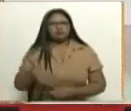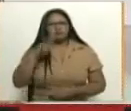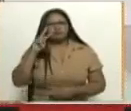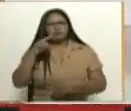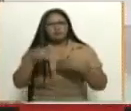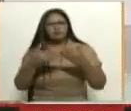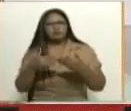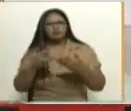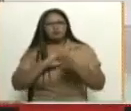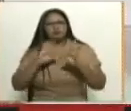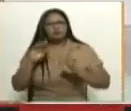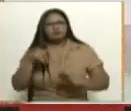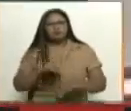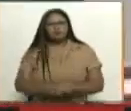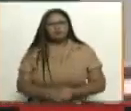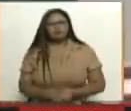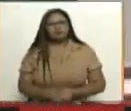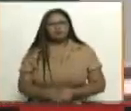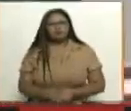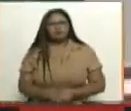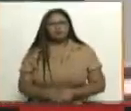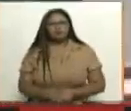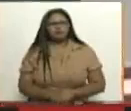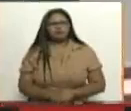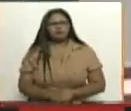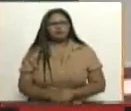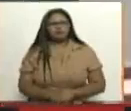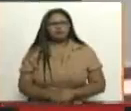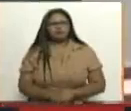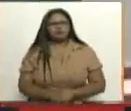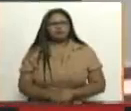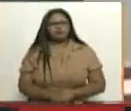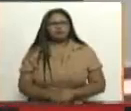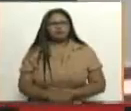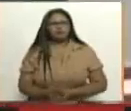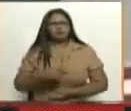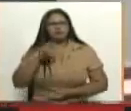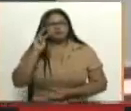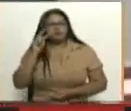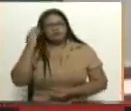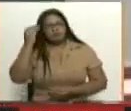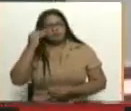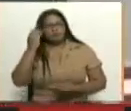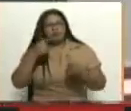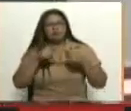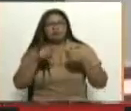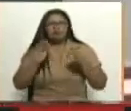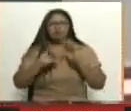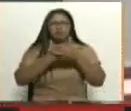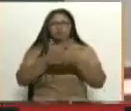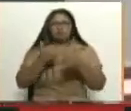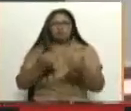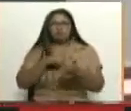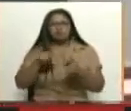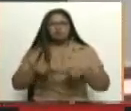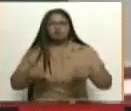Bronfield. John Story también. O sea, ellos nunca ocultaron eso. Quienes pretendían ocultarlo fueron los operadores políticos locales